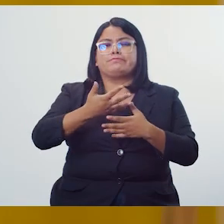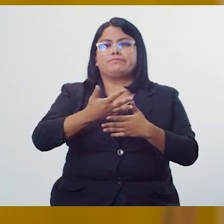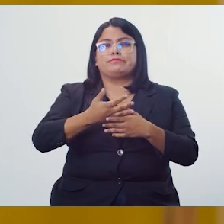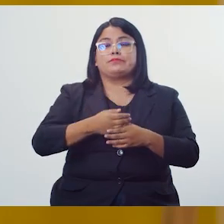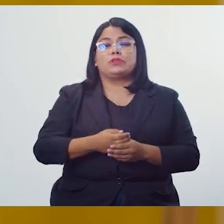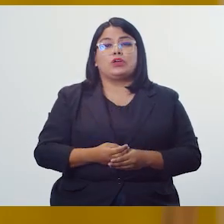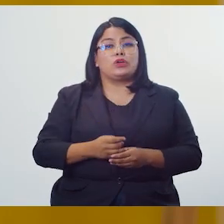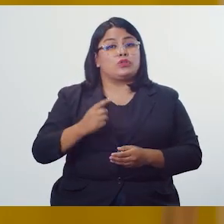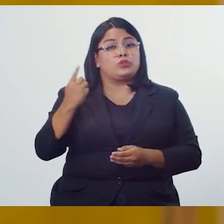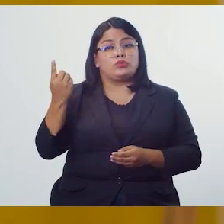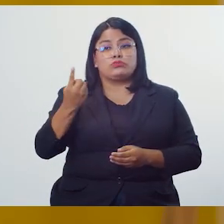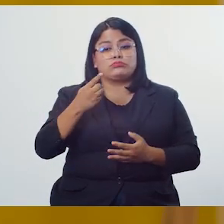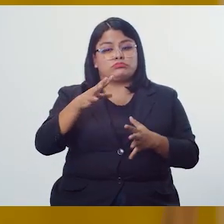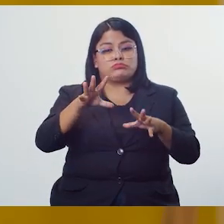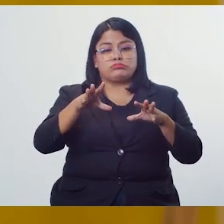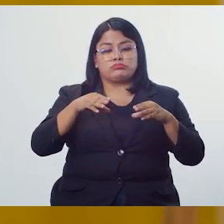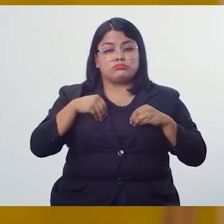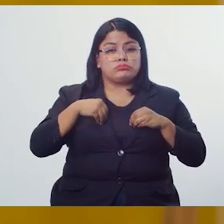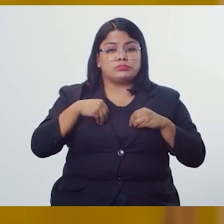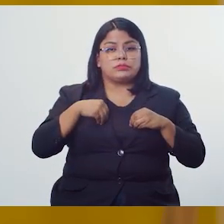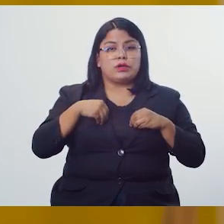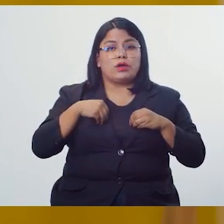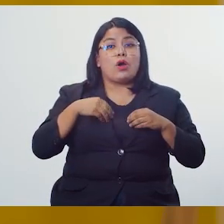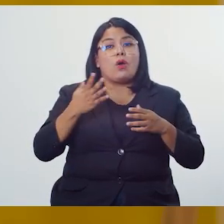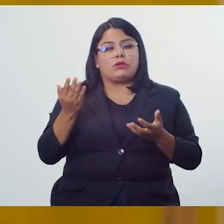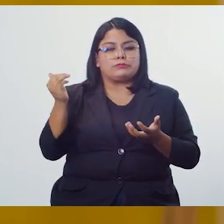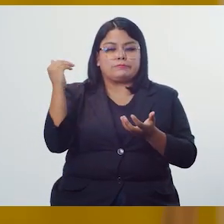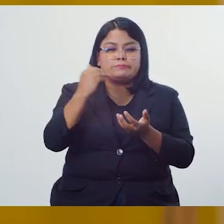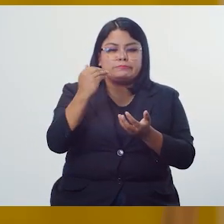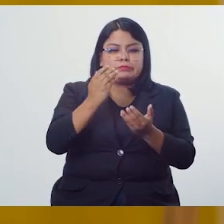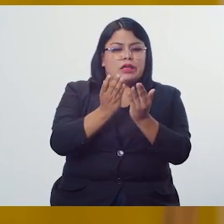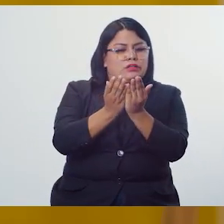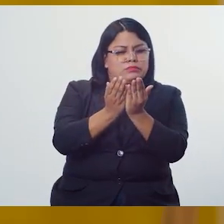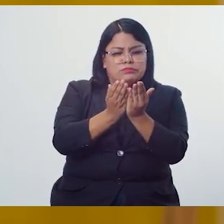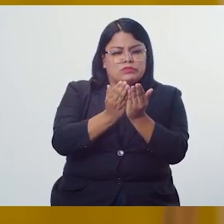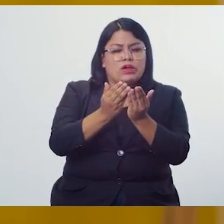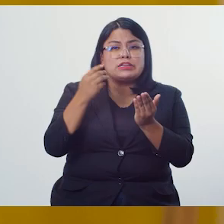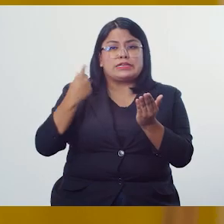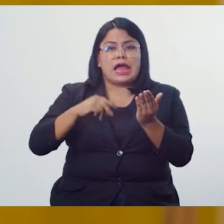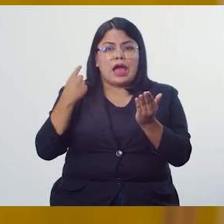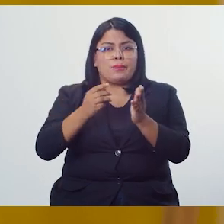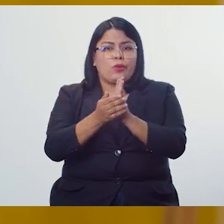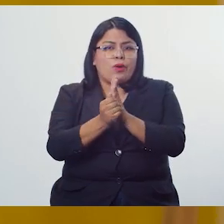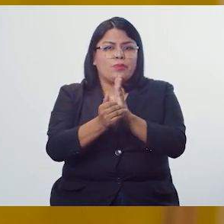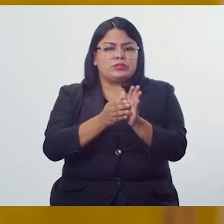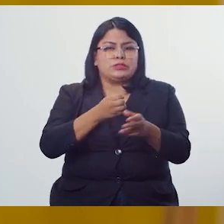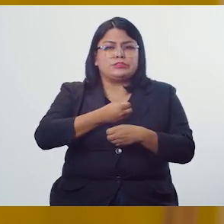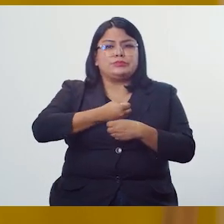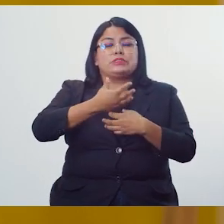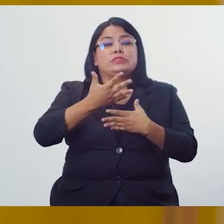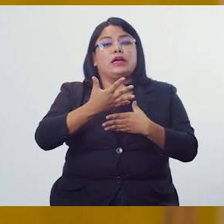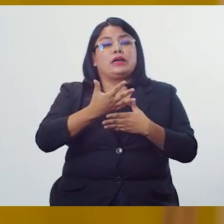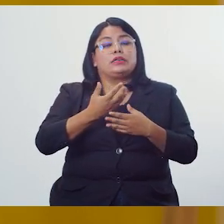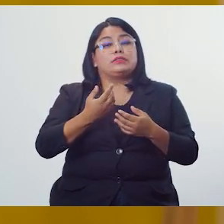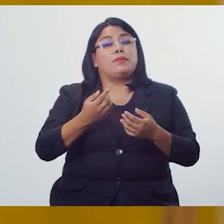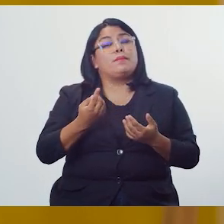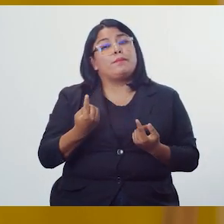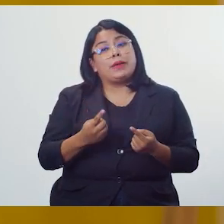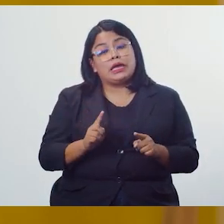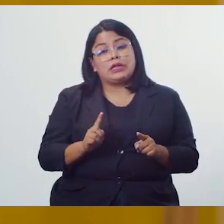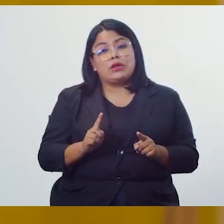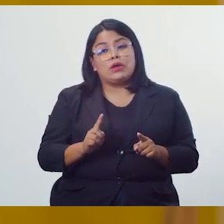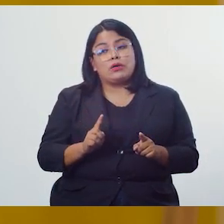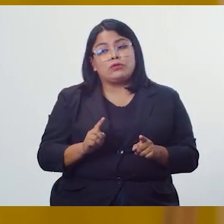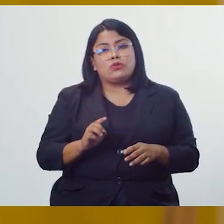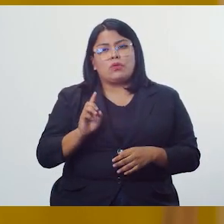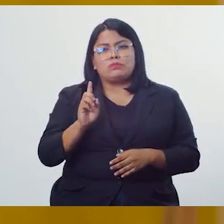no podemos lograr lectores que tienen fluidez y que tienen capacidad para expresarse si los